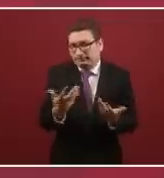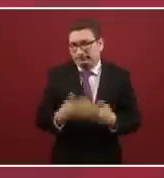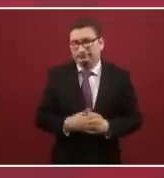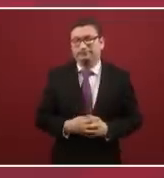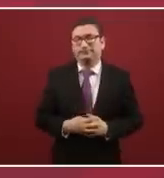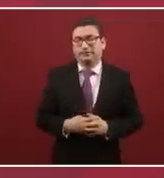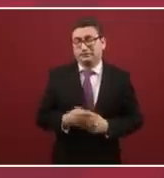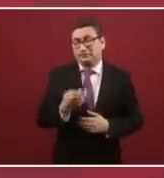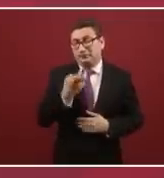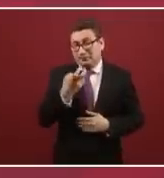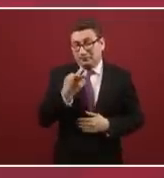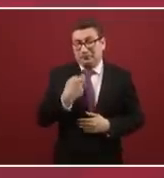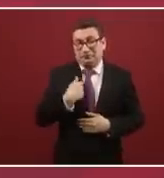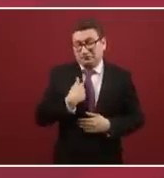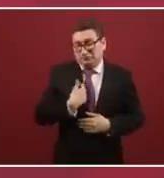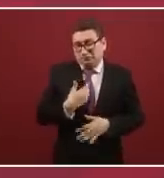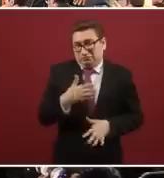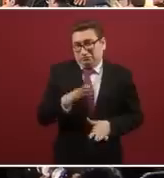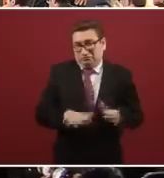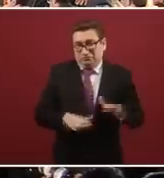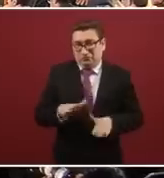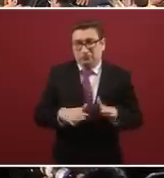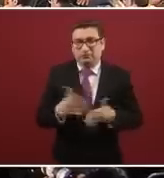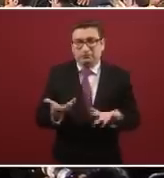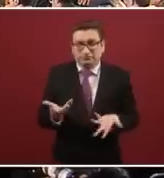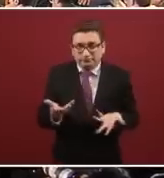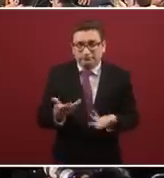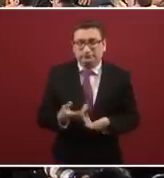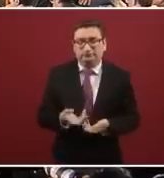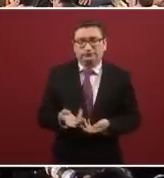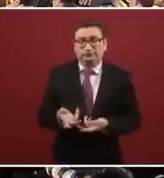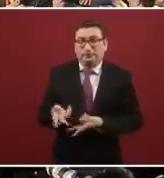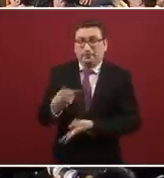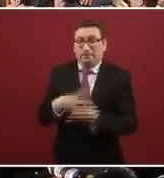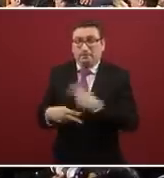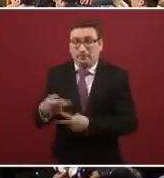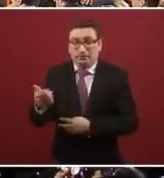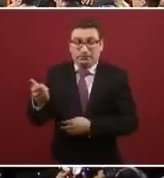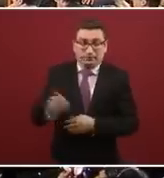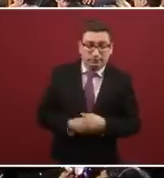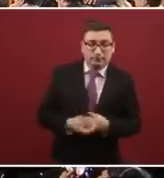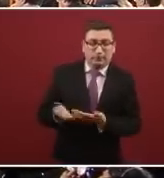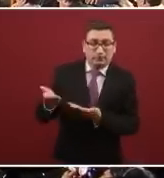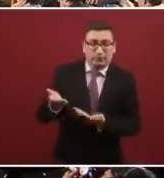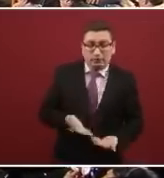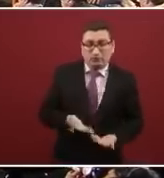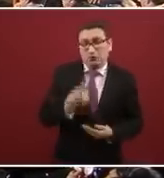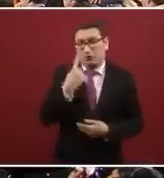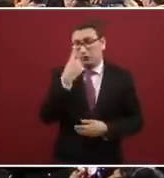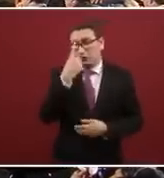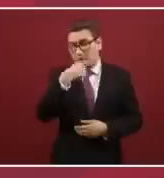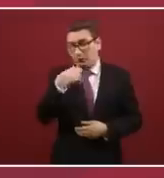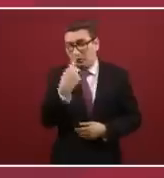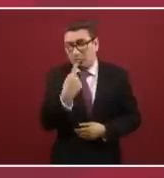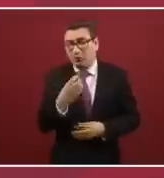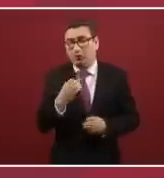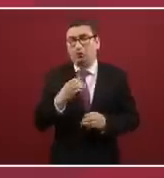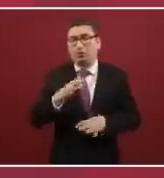hay veces que hago una hora, a veces más.